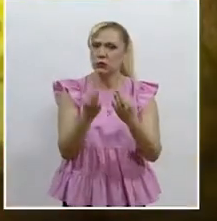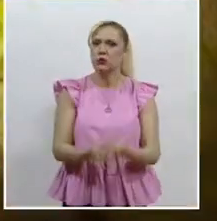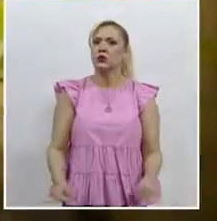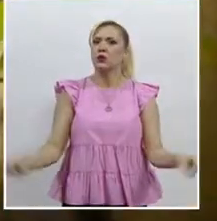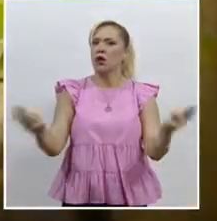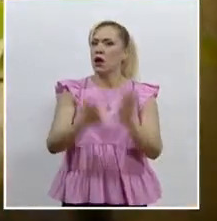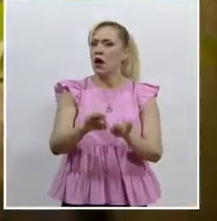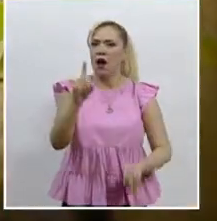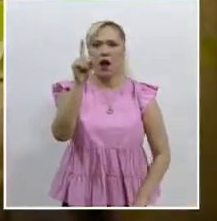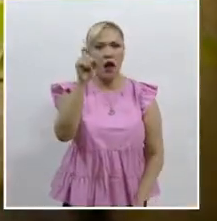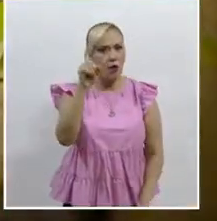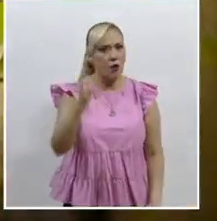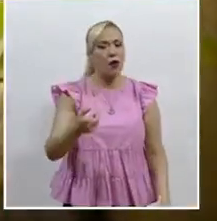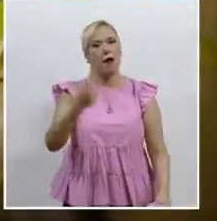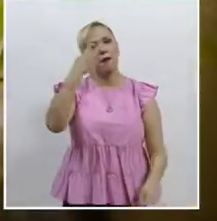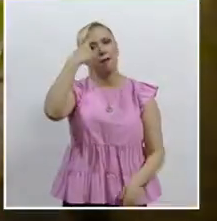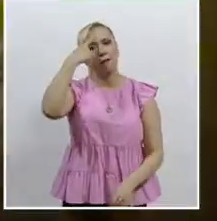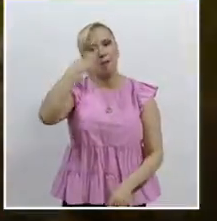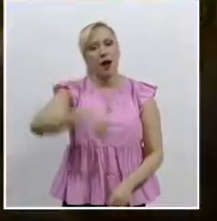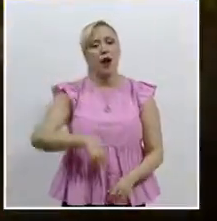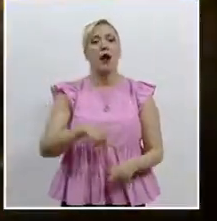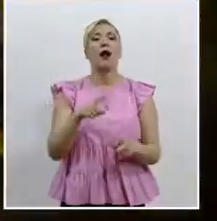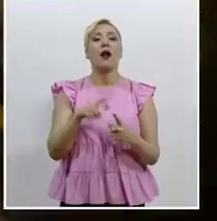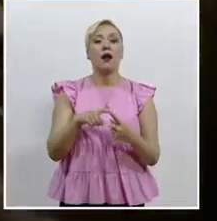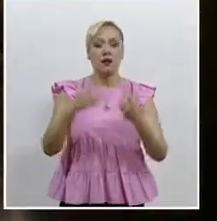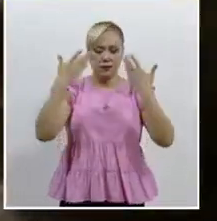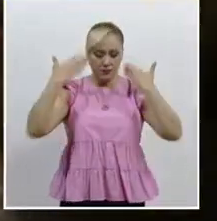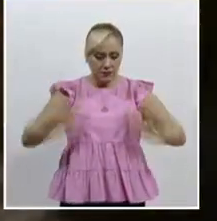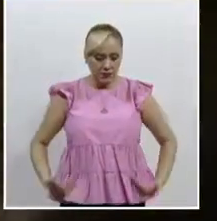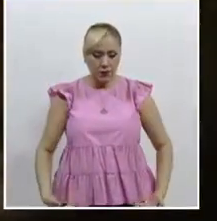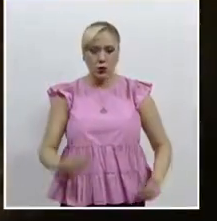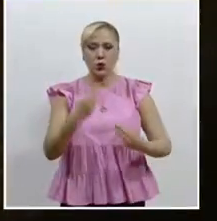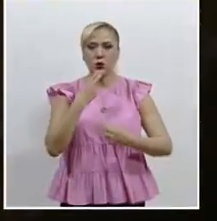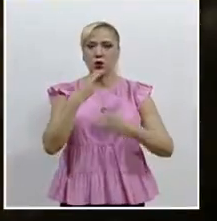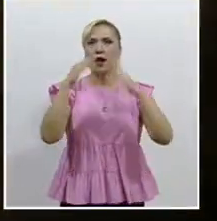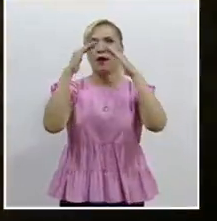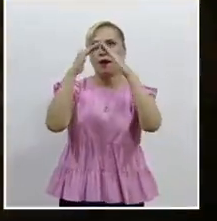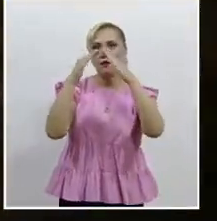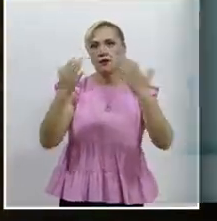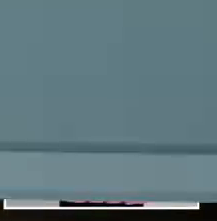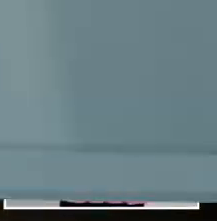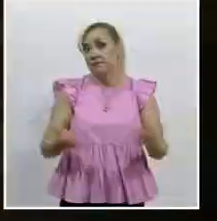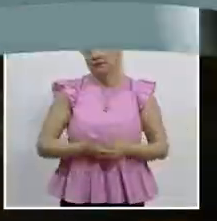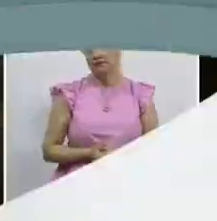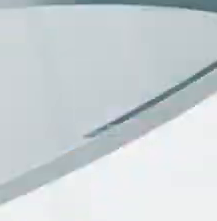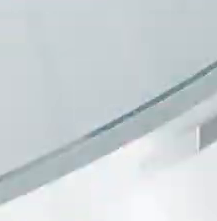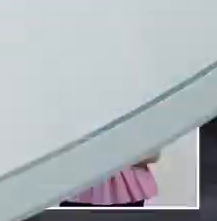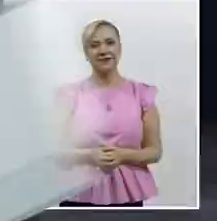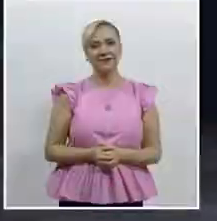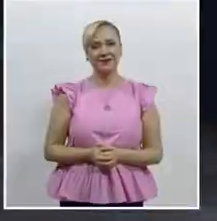es indispensable para diversos fines, incluido el uso personal y doméstico.